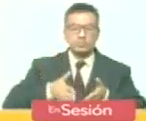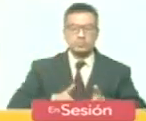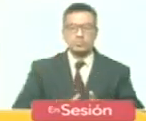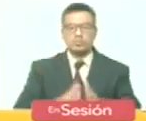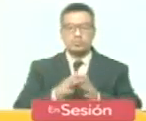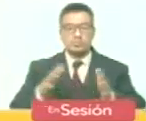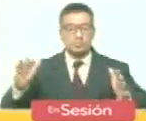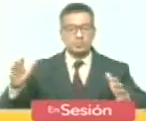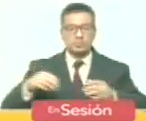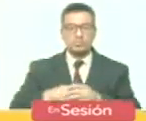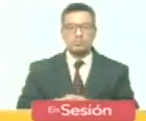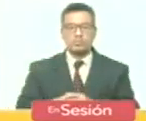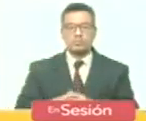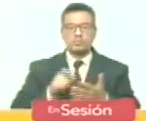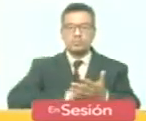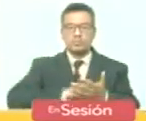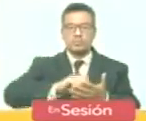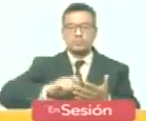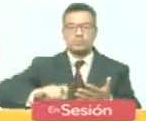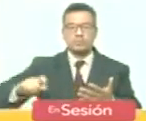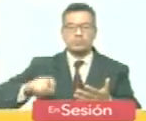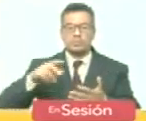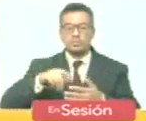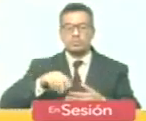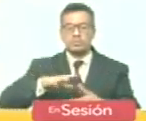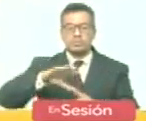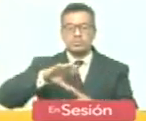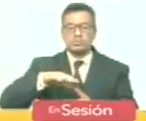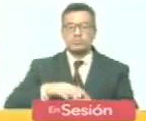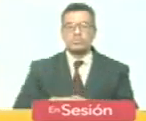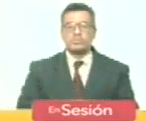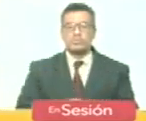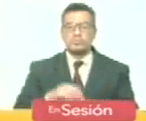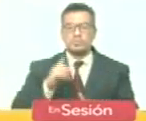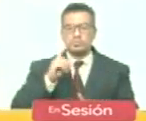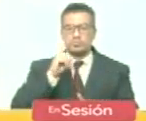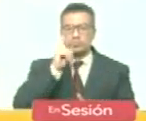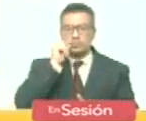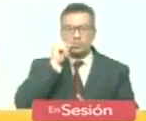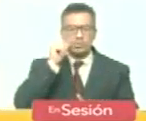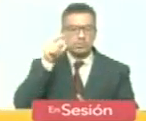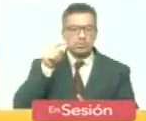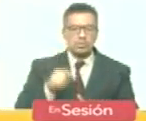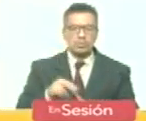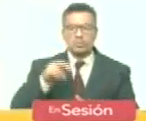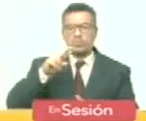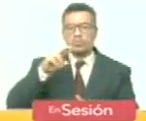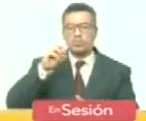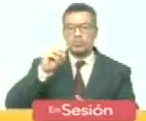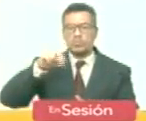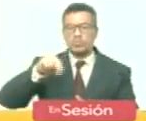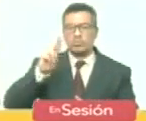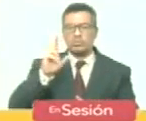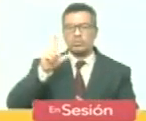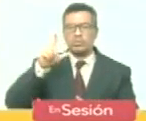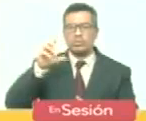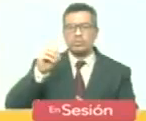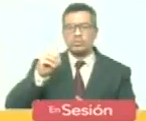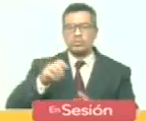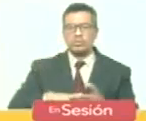ese grande de la literatura hispanoamericana. Su nombre, don Rómulo Ángel del